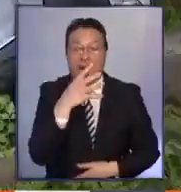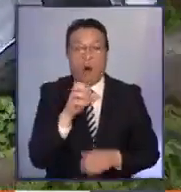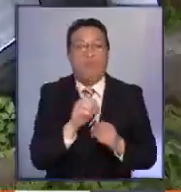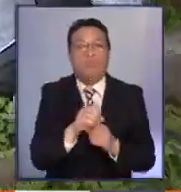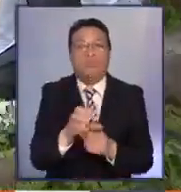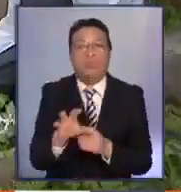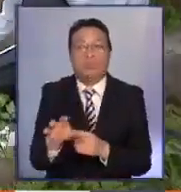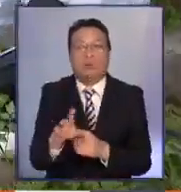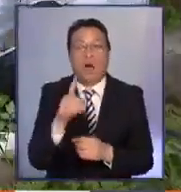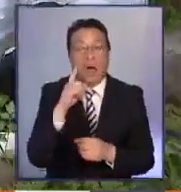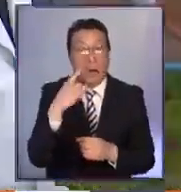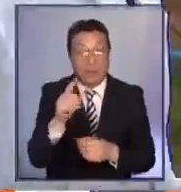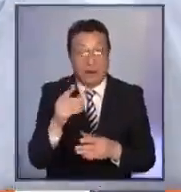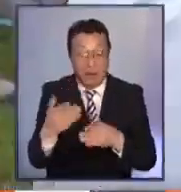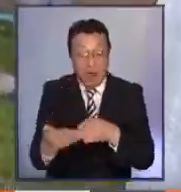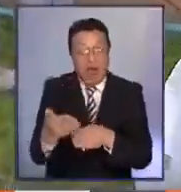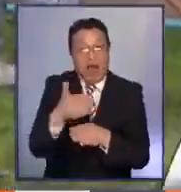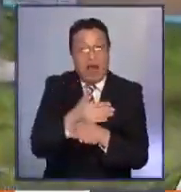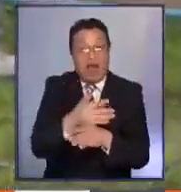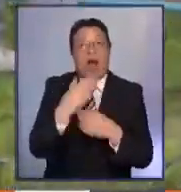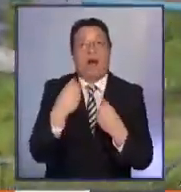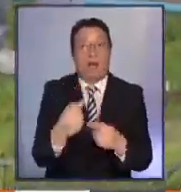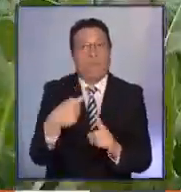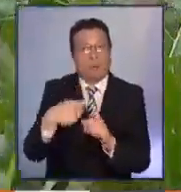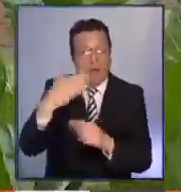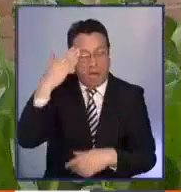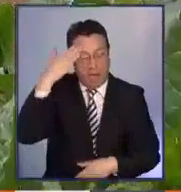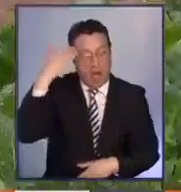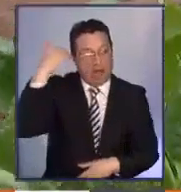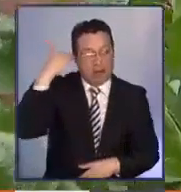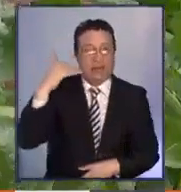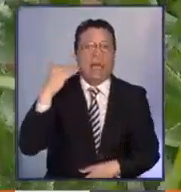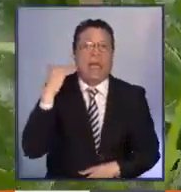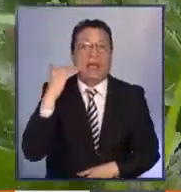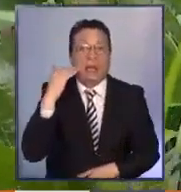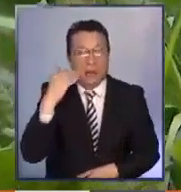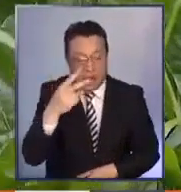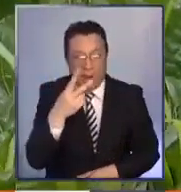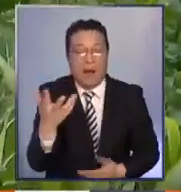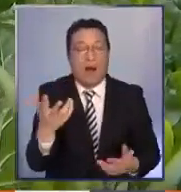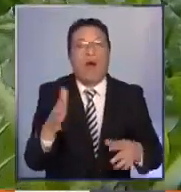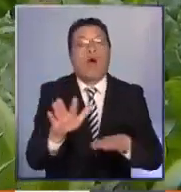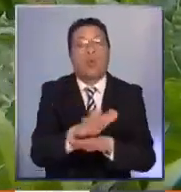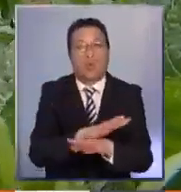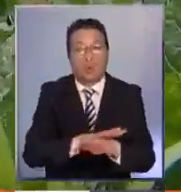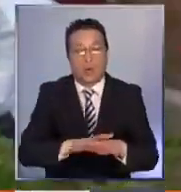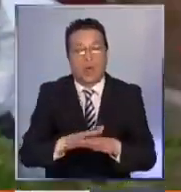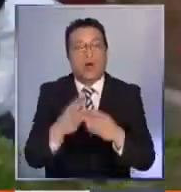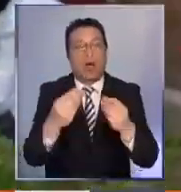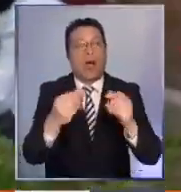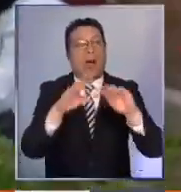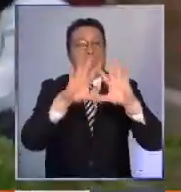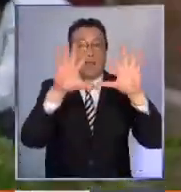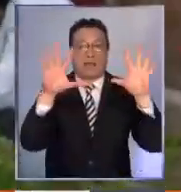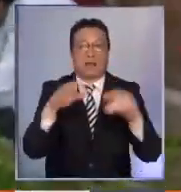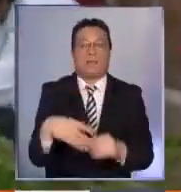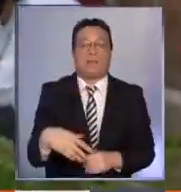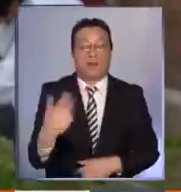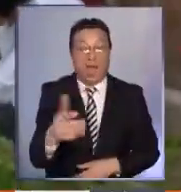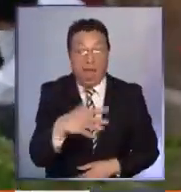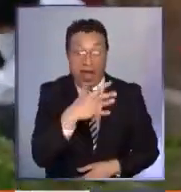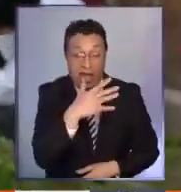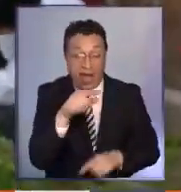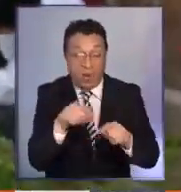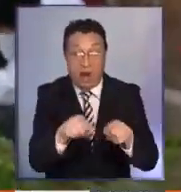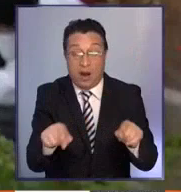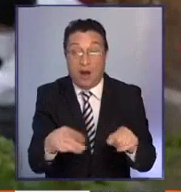el tesoro que se oculta detrás es la conciencia que crece en los niños respecto del cuidado del medio ambiente. Nuestras boletas de agua como